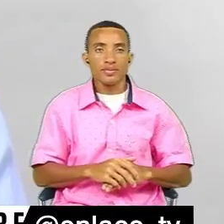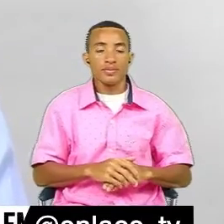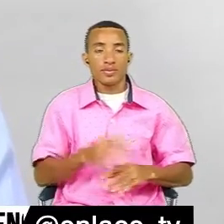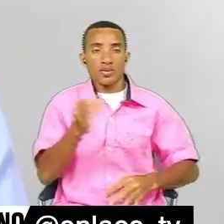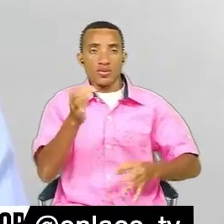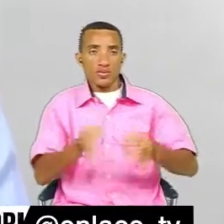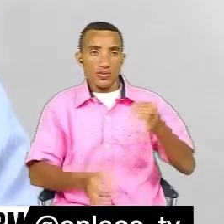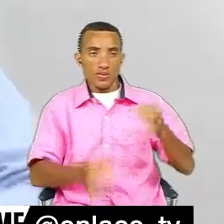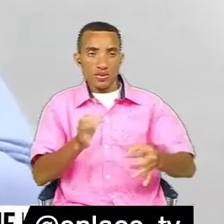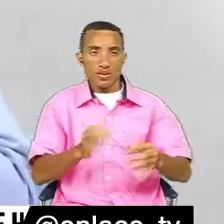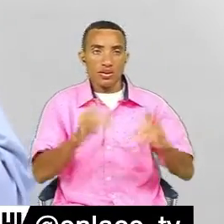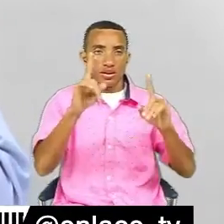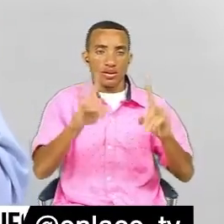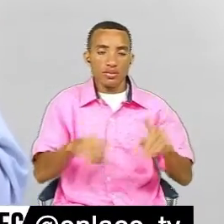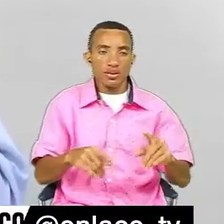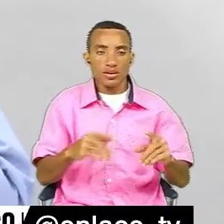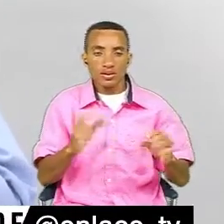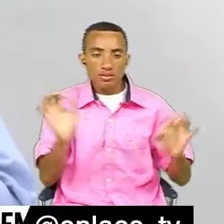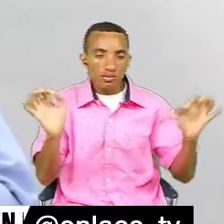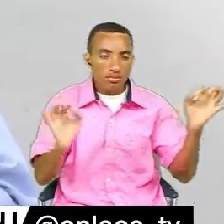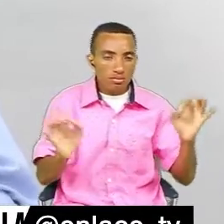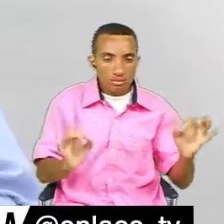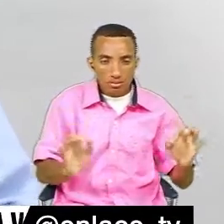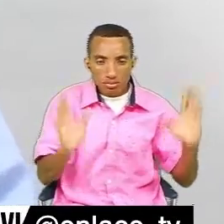jurídico, sino logístico, y mientras que eso no exista